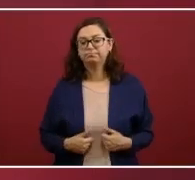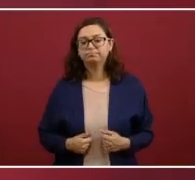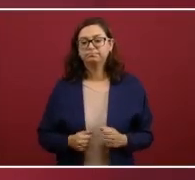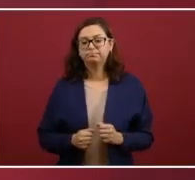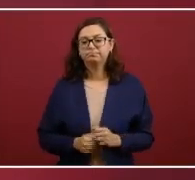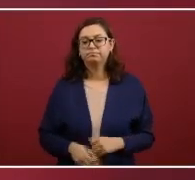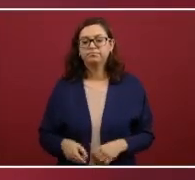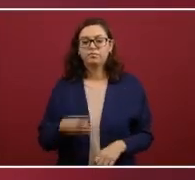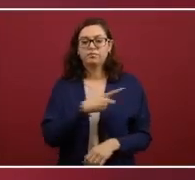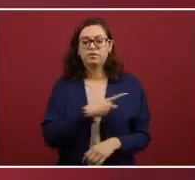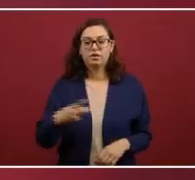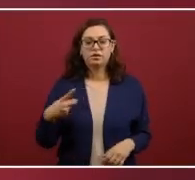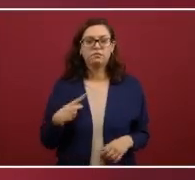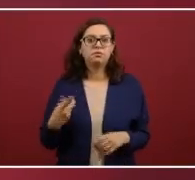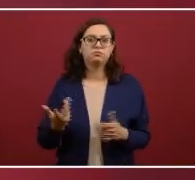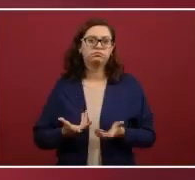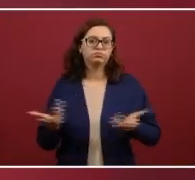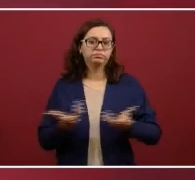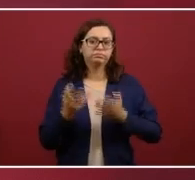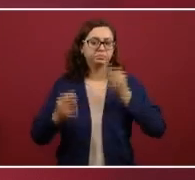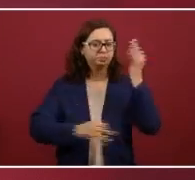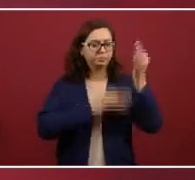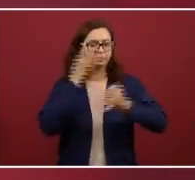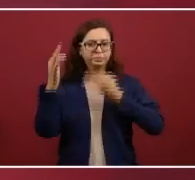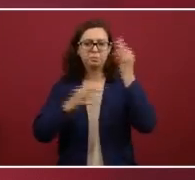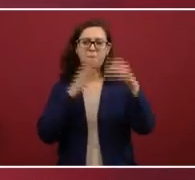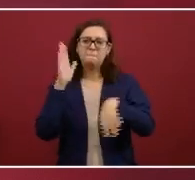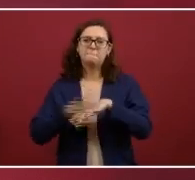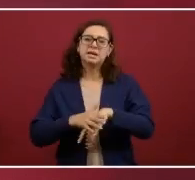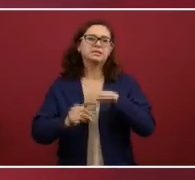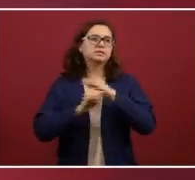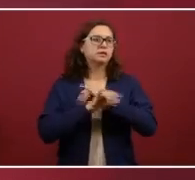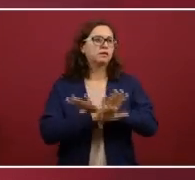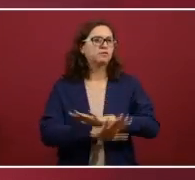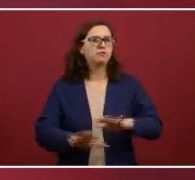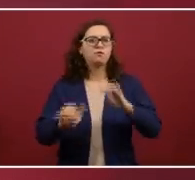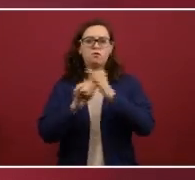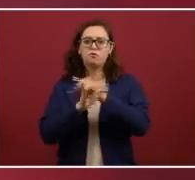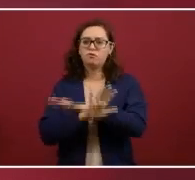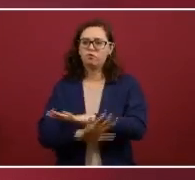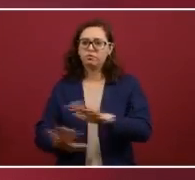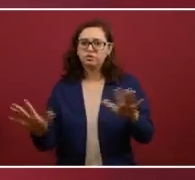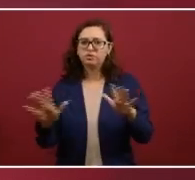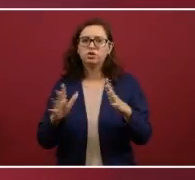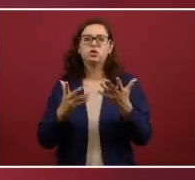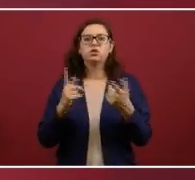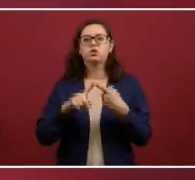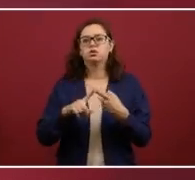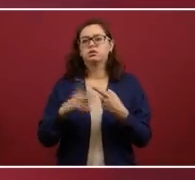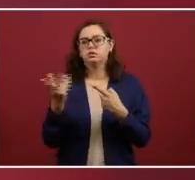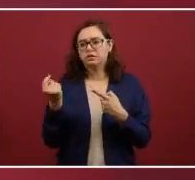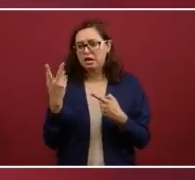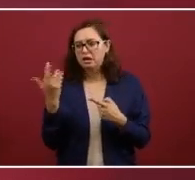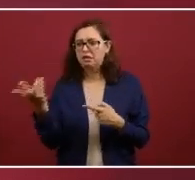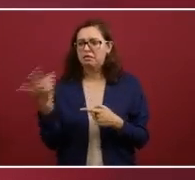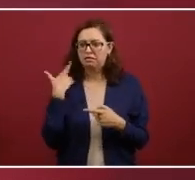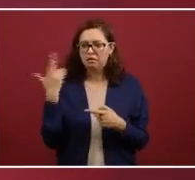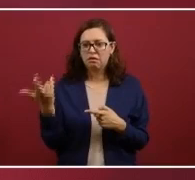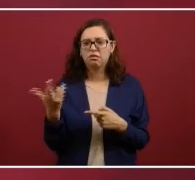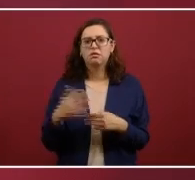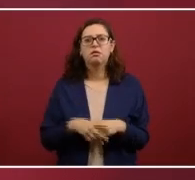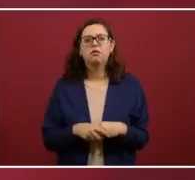cabo campañas de información en medios.